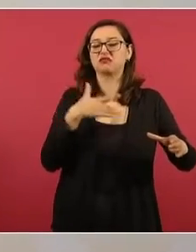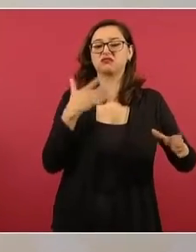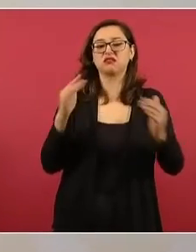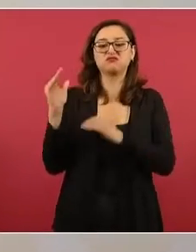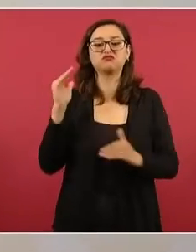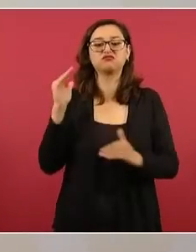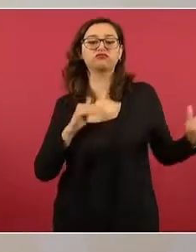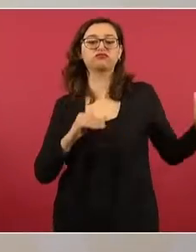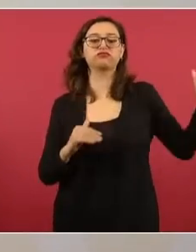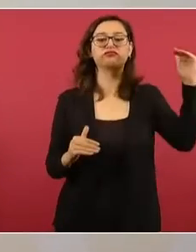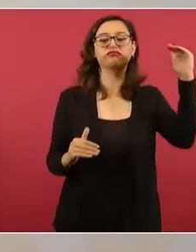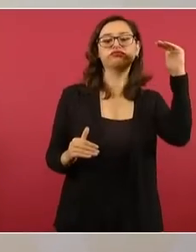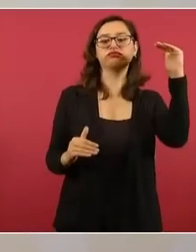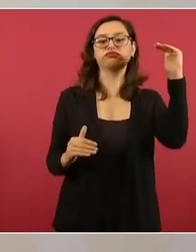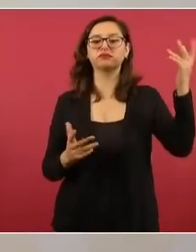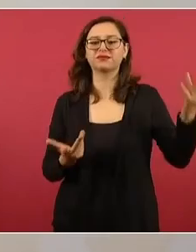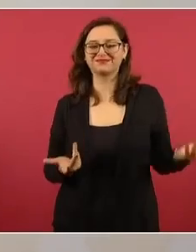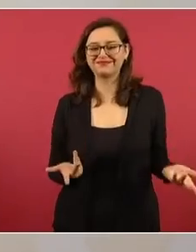Entonces,